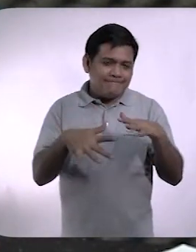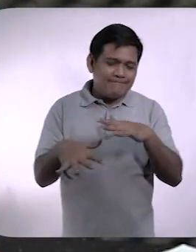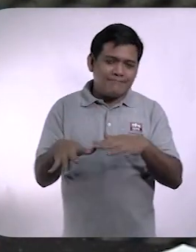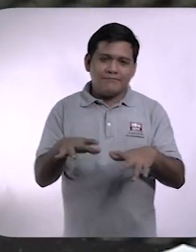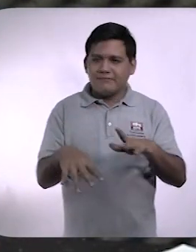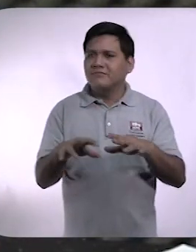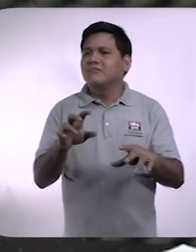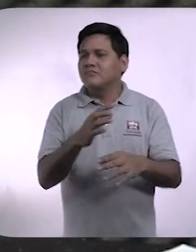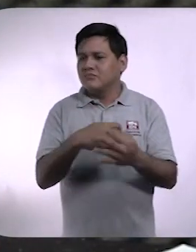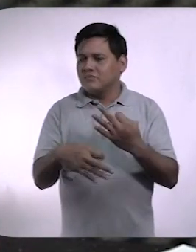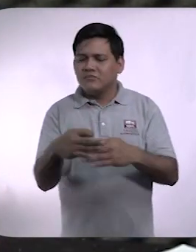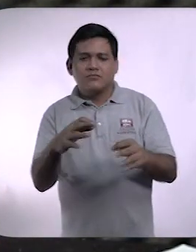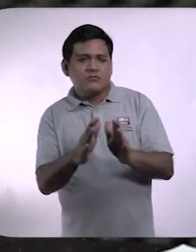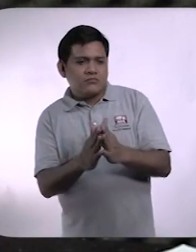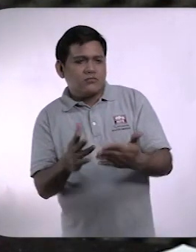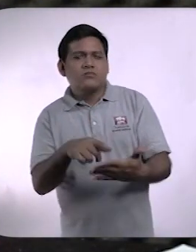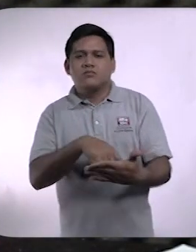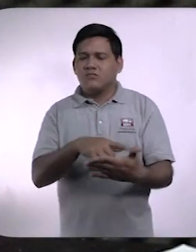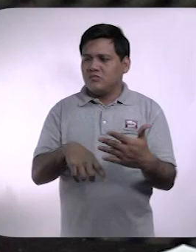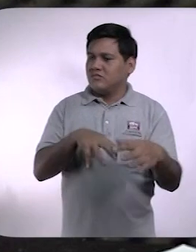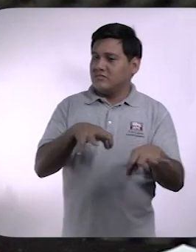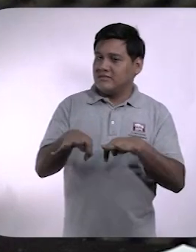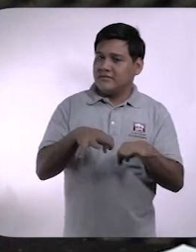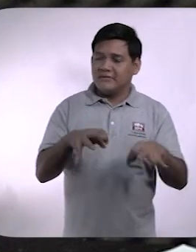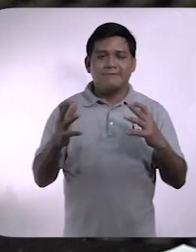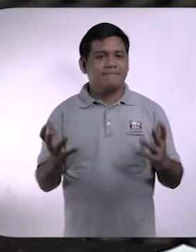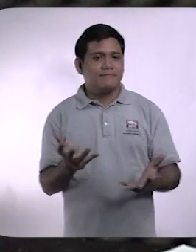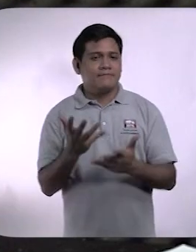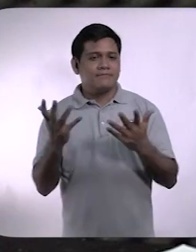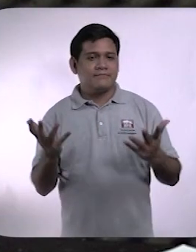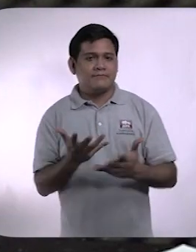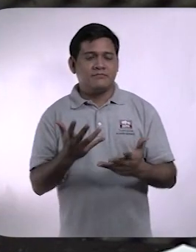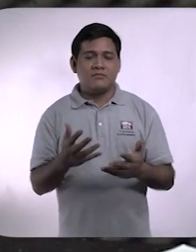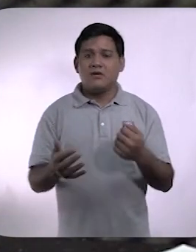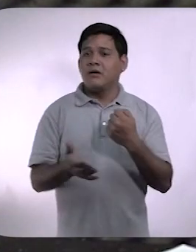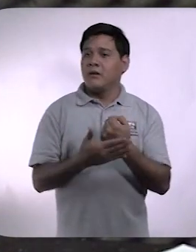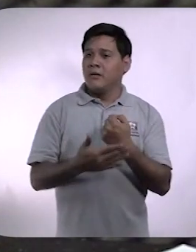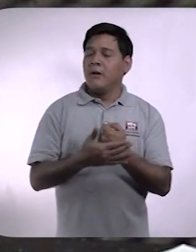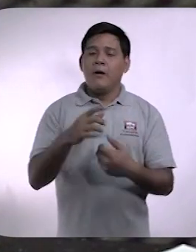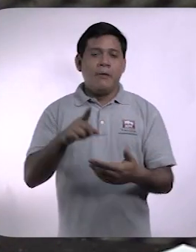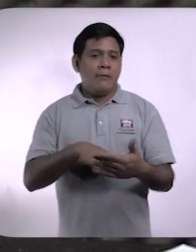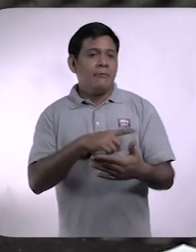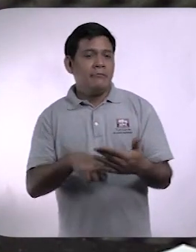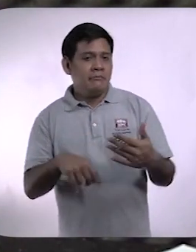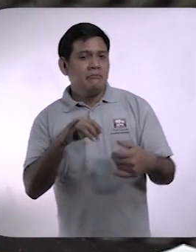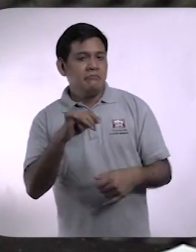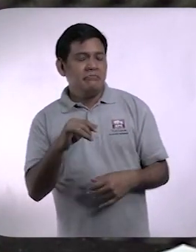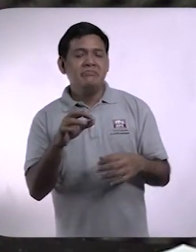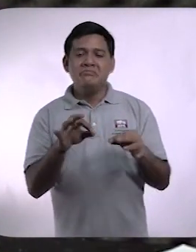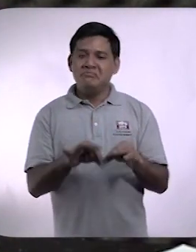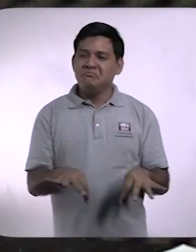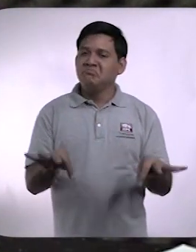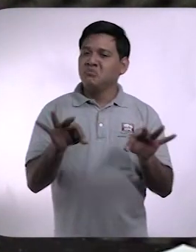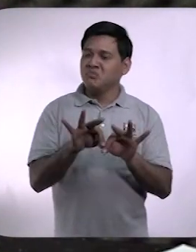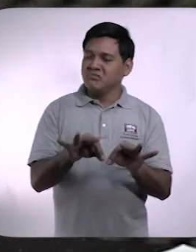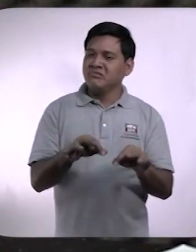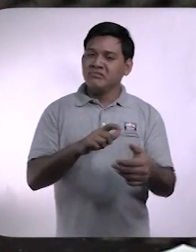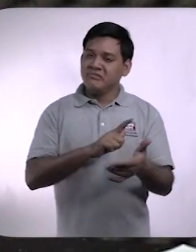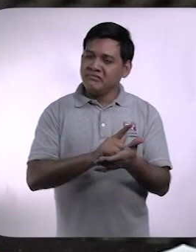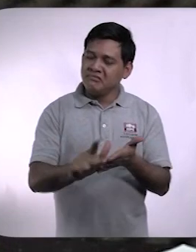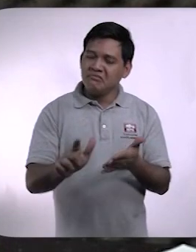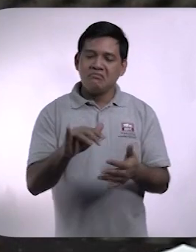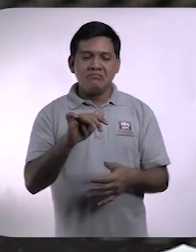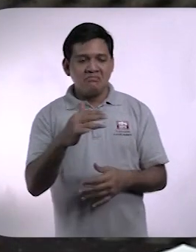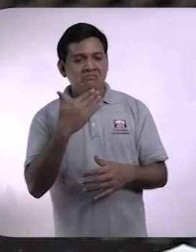estas boletas. Realmente el trabajo que se hizo en este proceso electoral es un trabajo impecable. Se